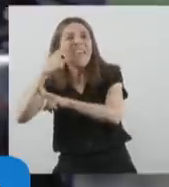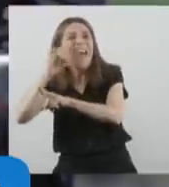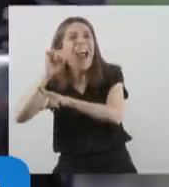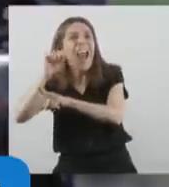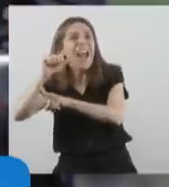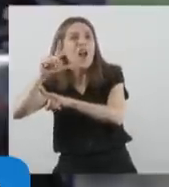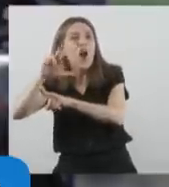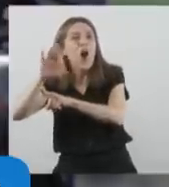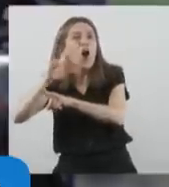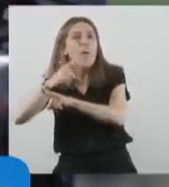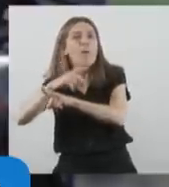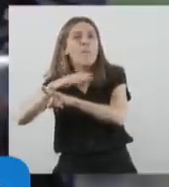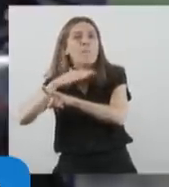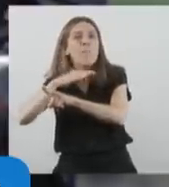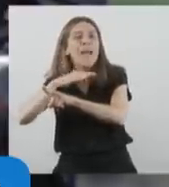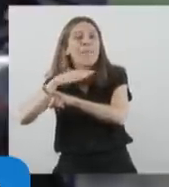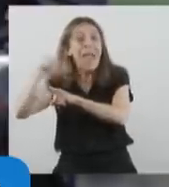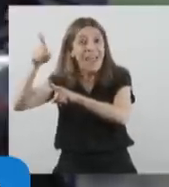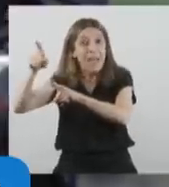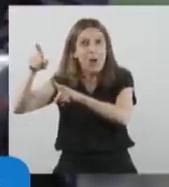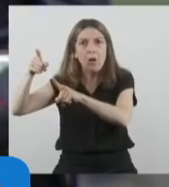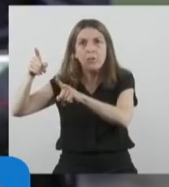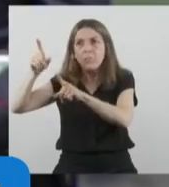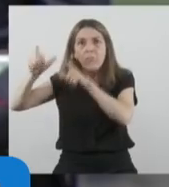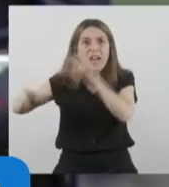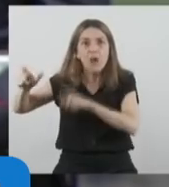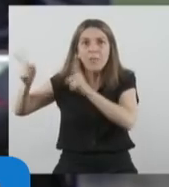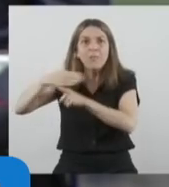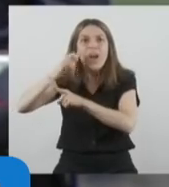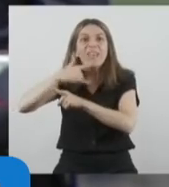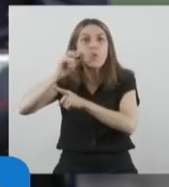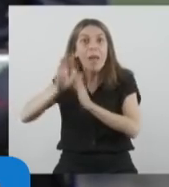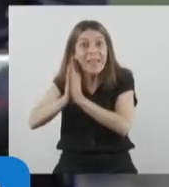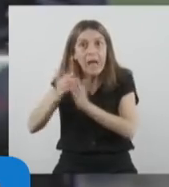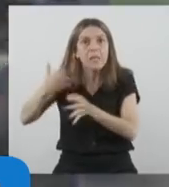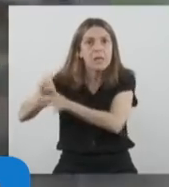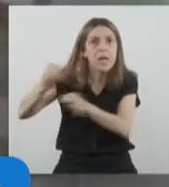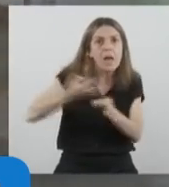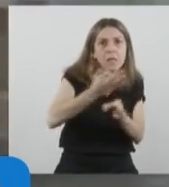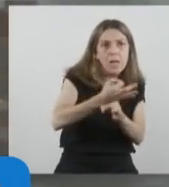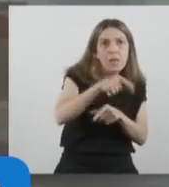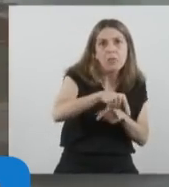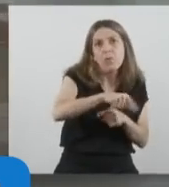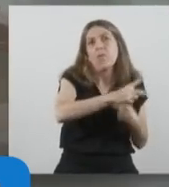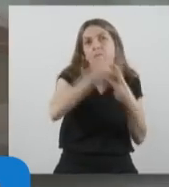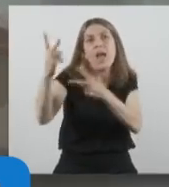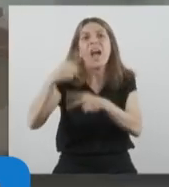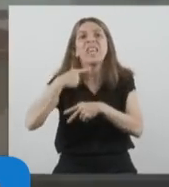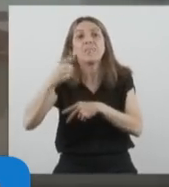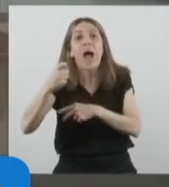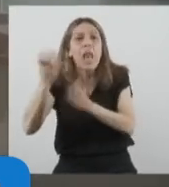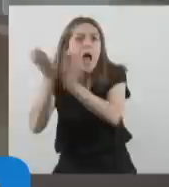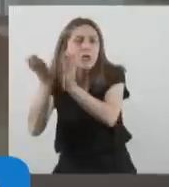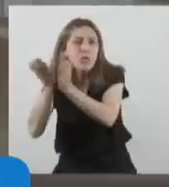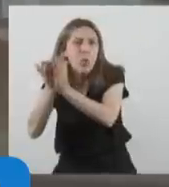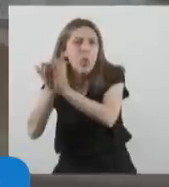restos que quedan de su casa ya cazar yo se fue estudiar españa y volvió